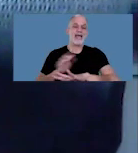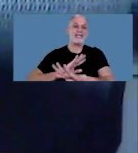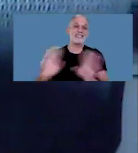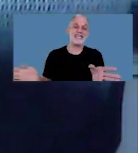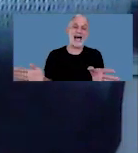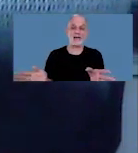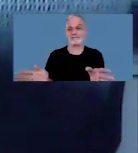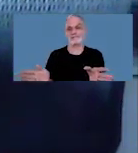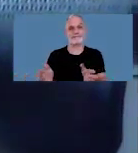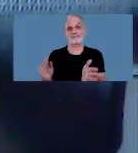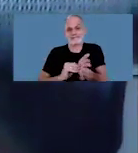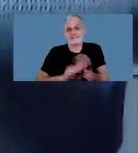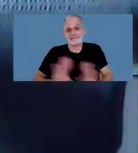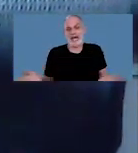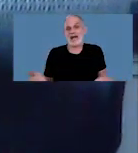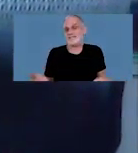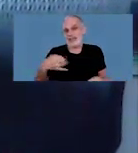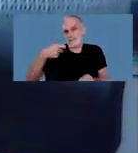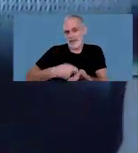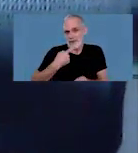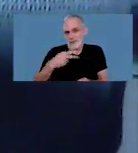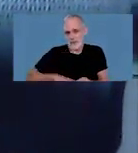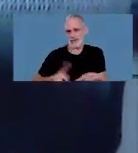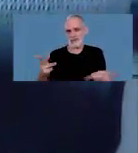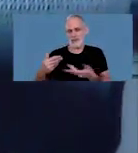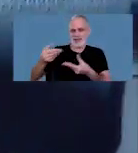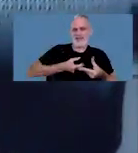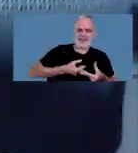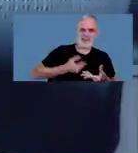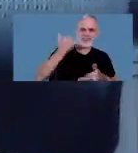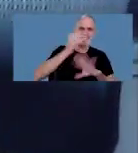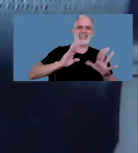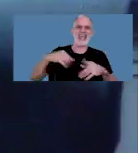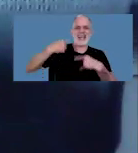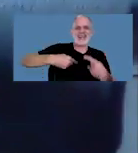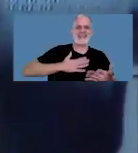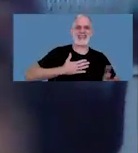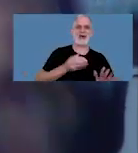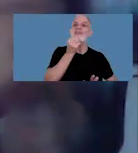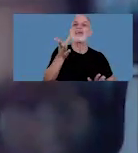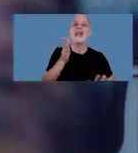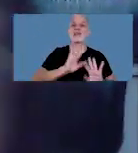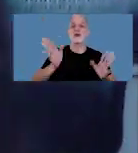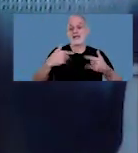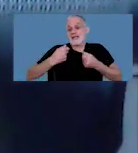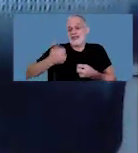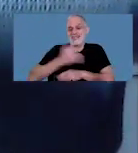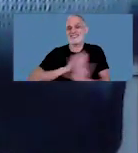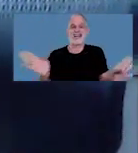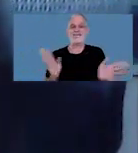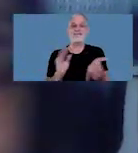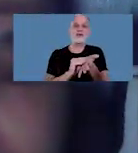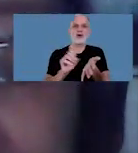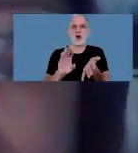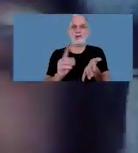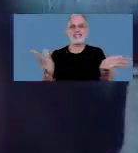ya tendría que pasar al heredero, digamos, a quien lo hereda. Sé que muchas veces hay